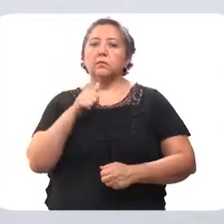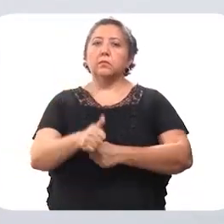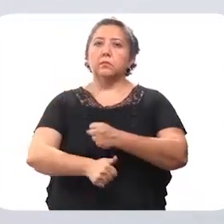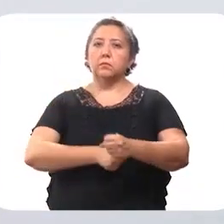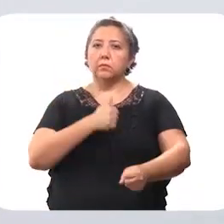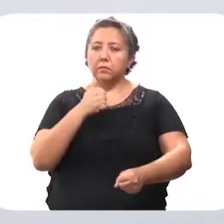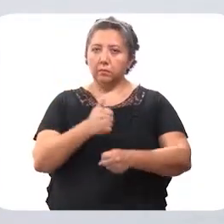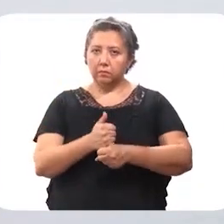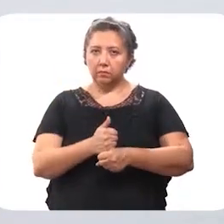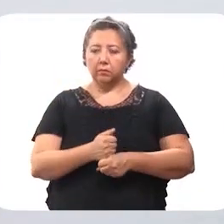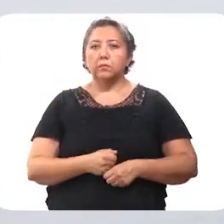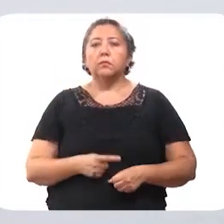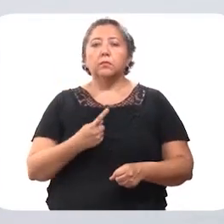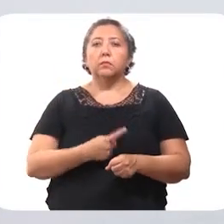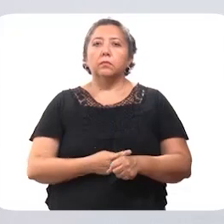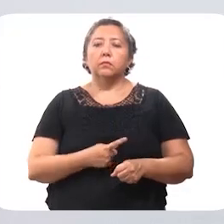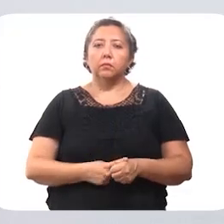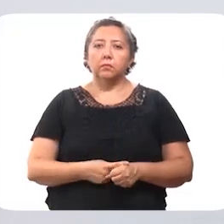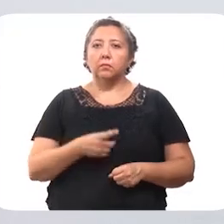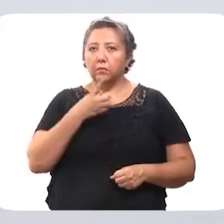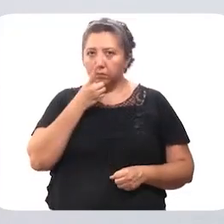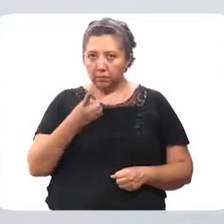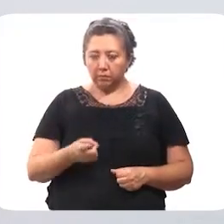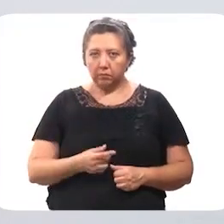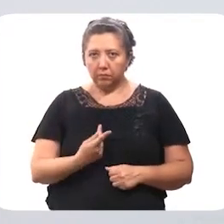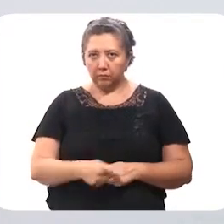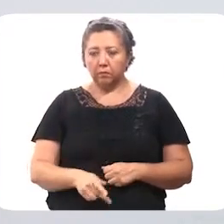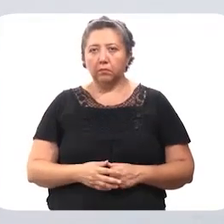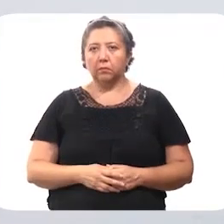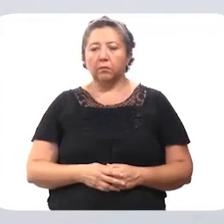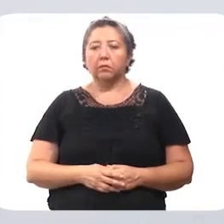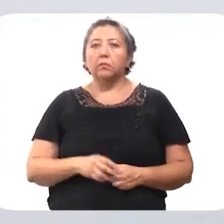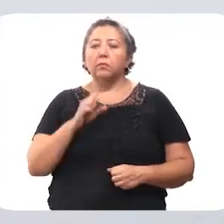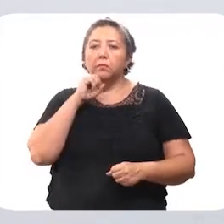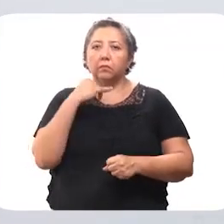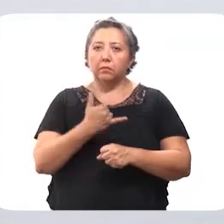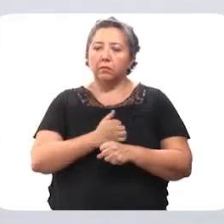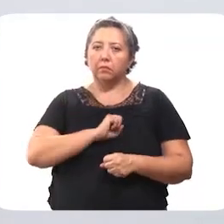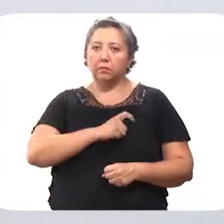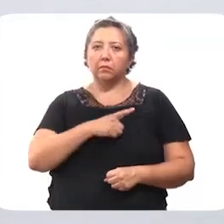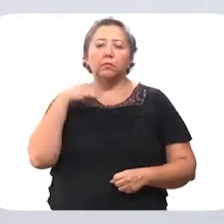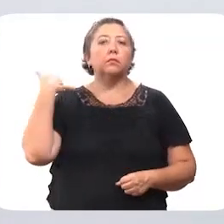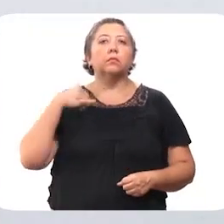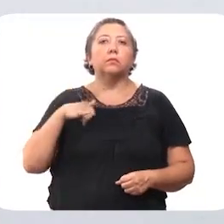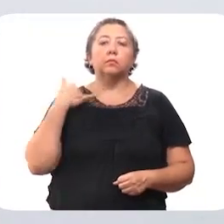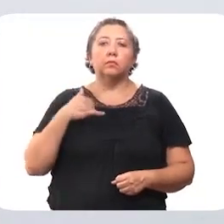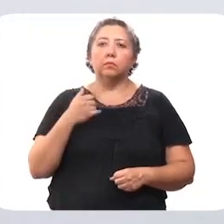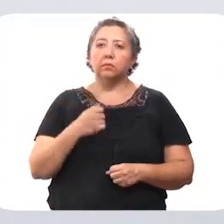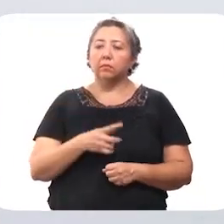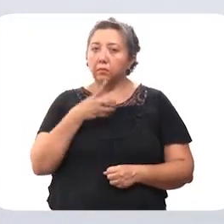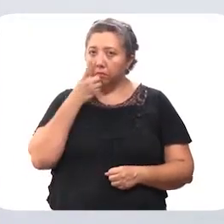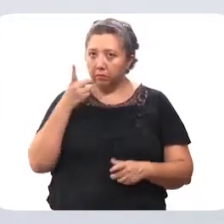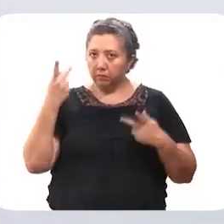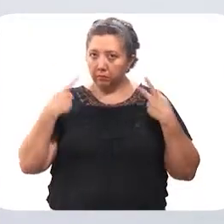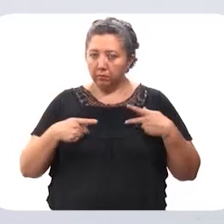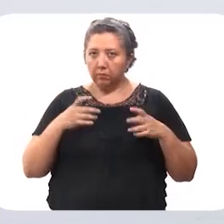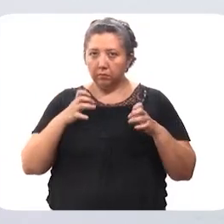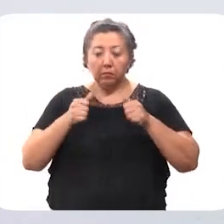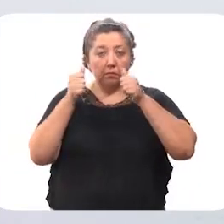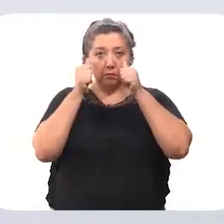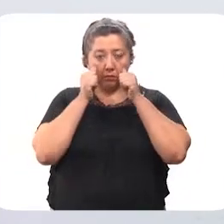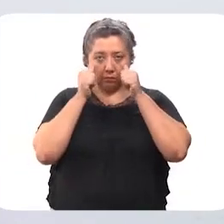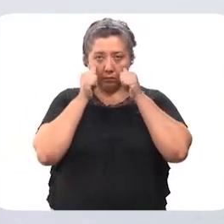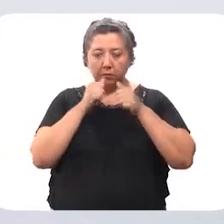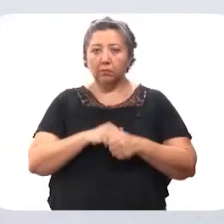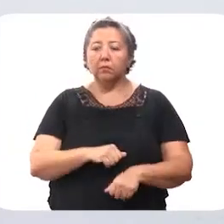años con comorbilidades y enfermedades de riesgo. La Secretaría de Salud de Yucatán invita a la población a estar pendiente